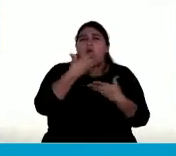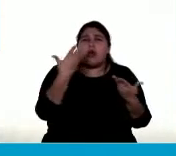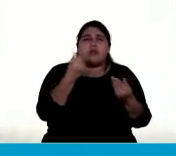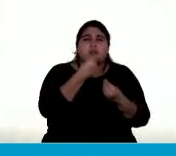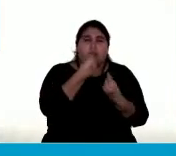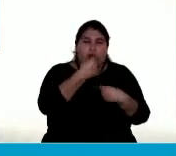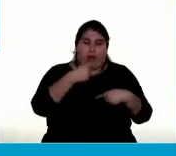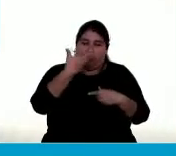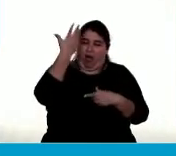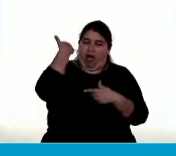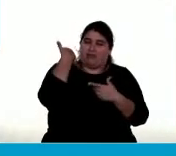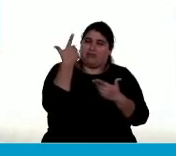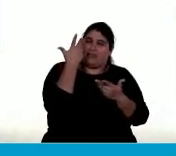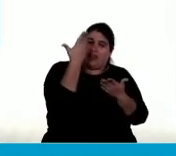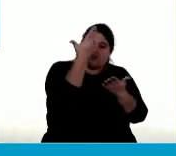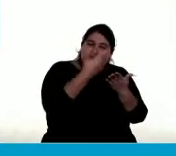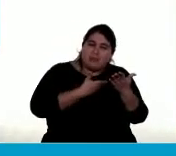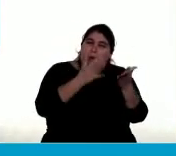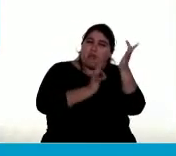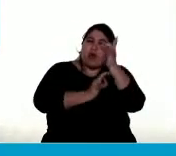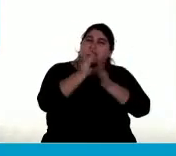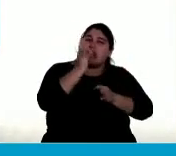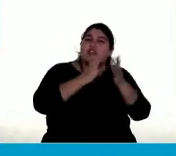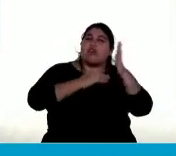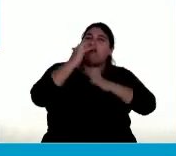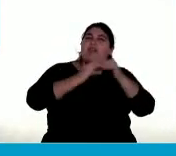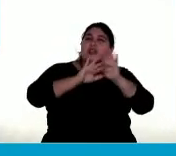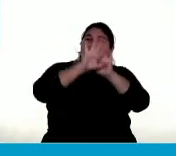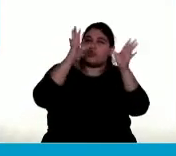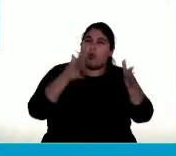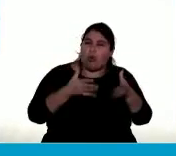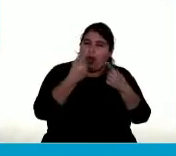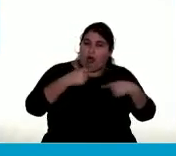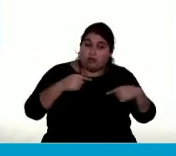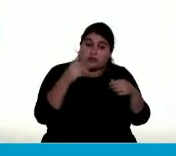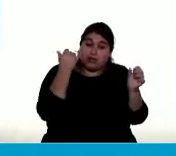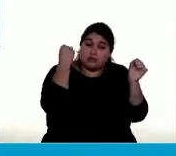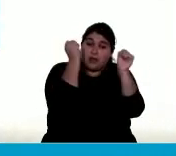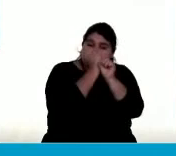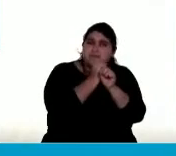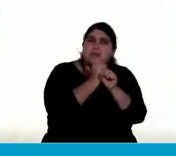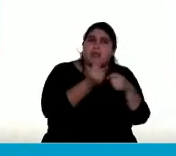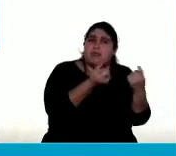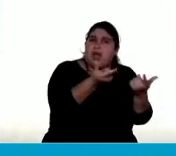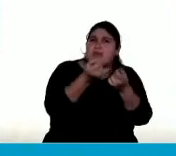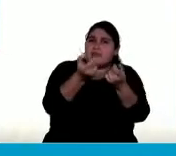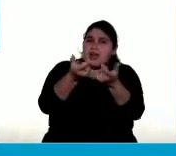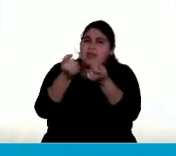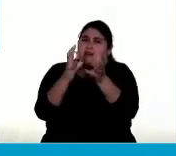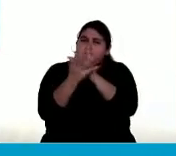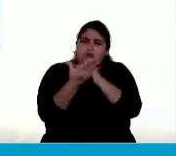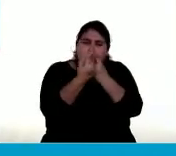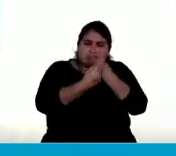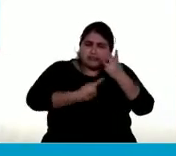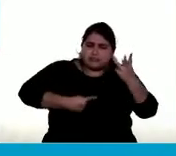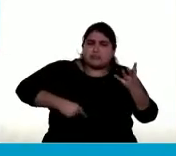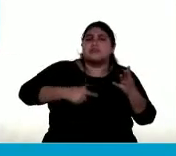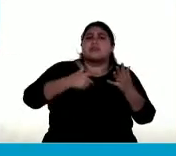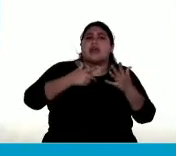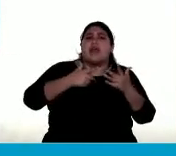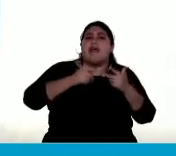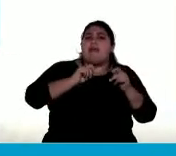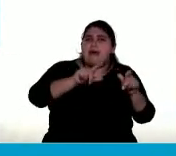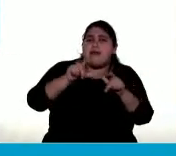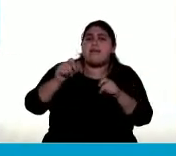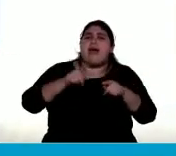fue votado, tengan la posibilidad de tener libre disponibilidad de lo mismo. Y así sucesivamente un montón de herramientas que están